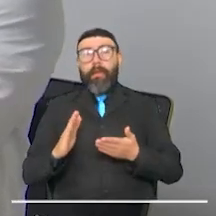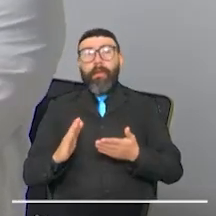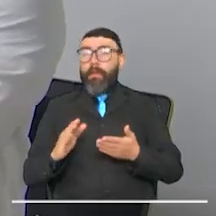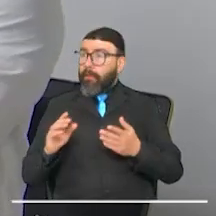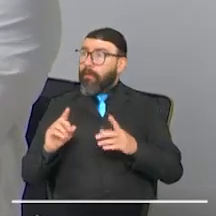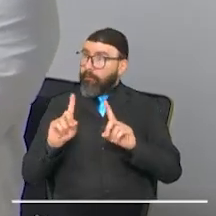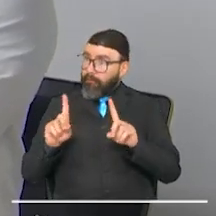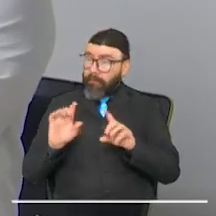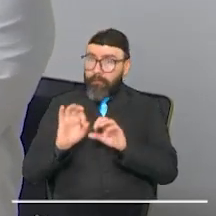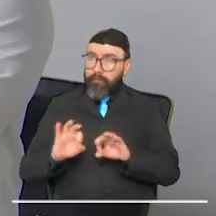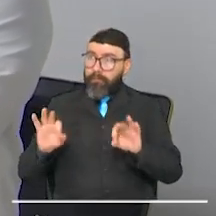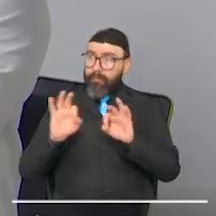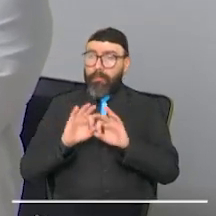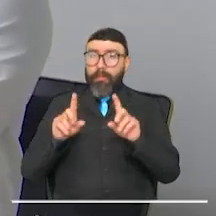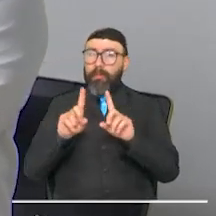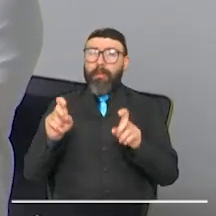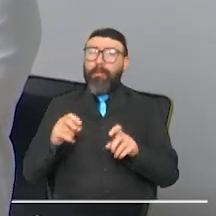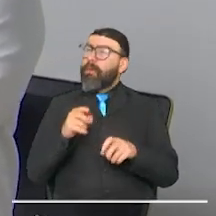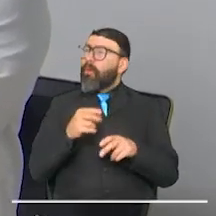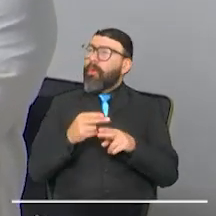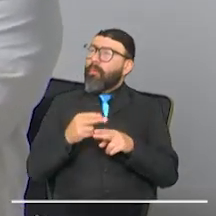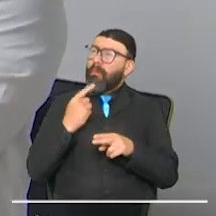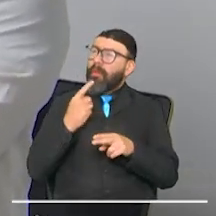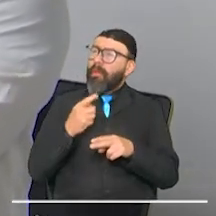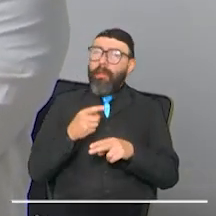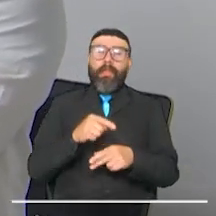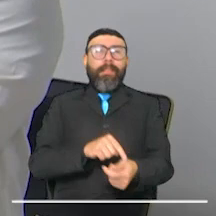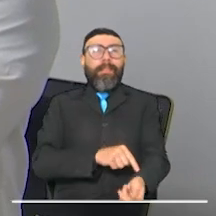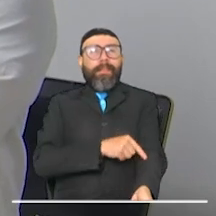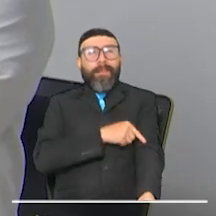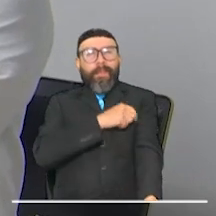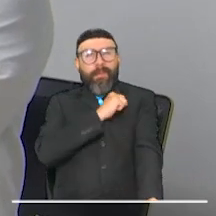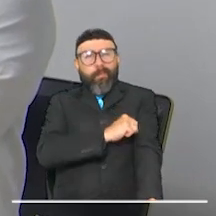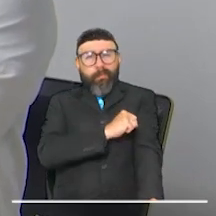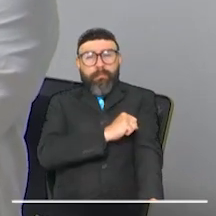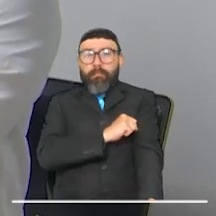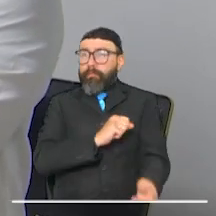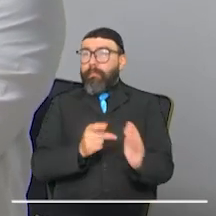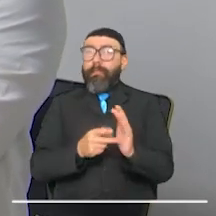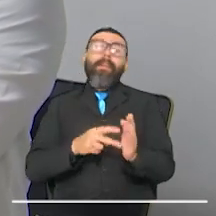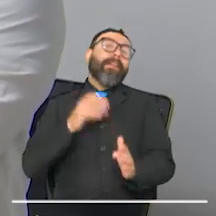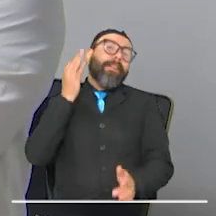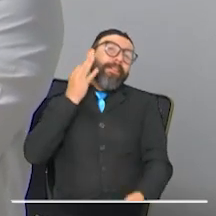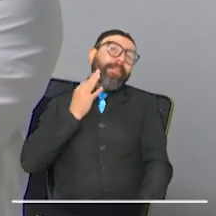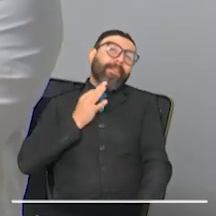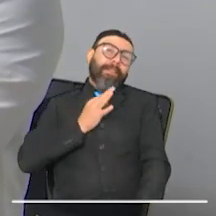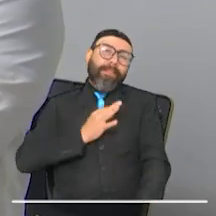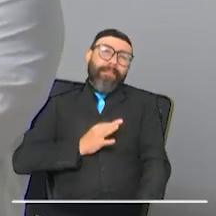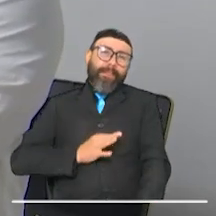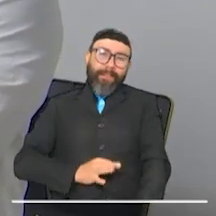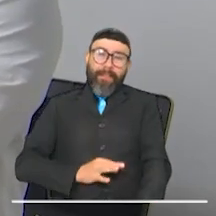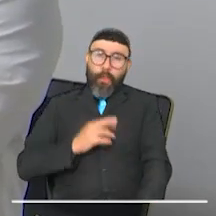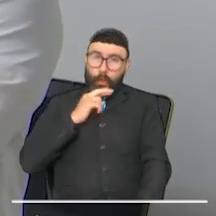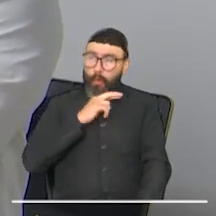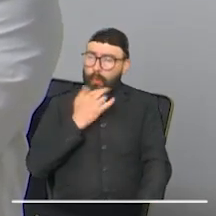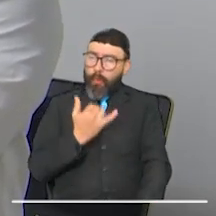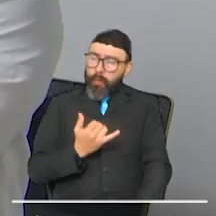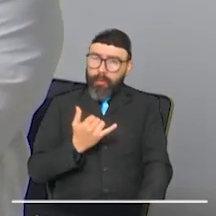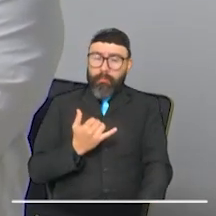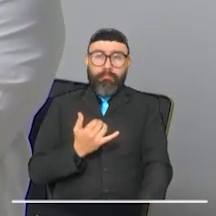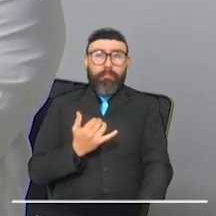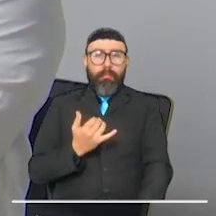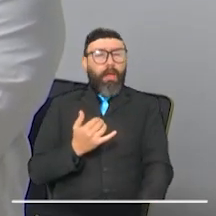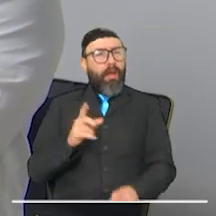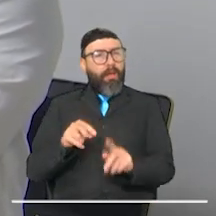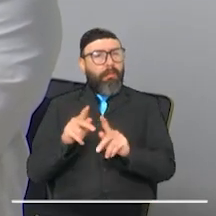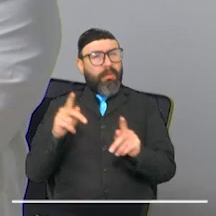porque mire que el nombre dice ateroesclerosis de arteria porque muchas personas creen